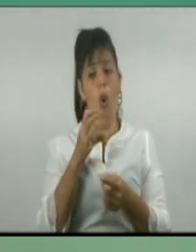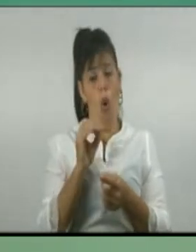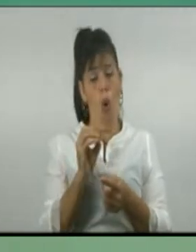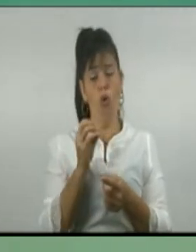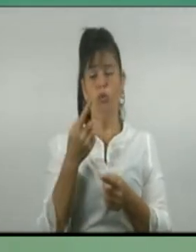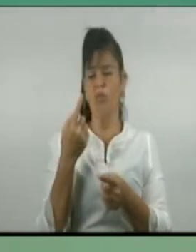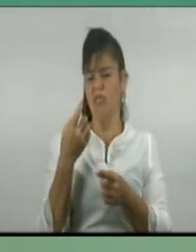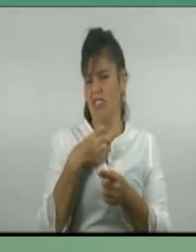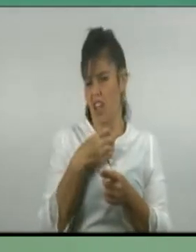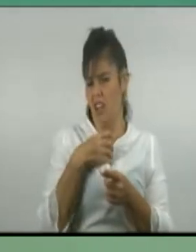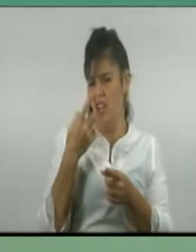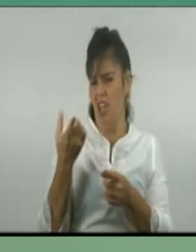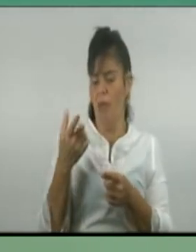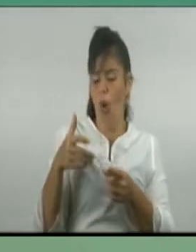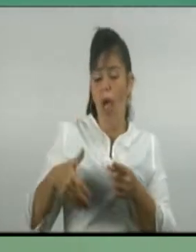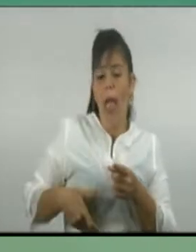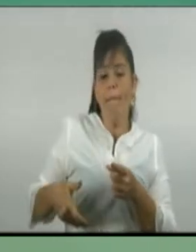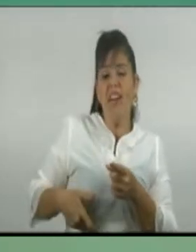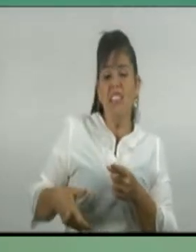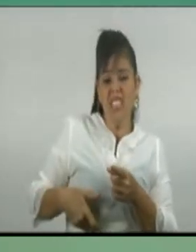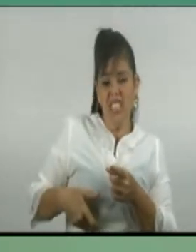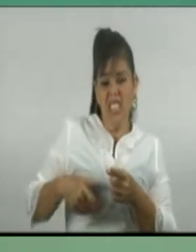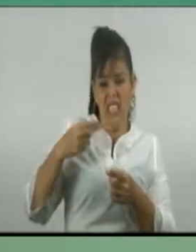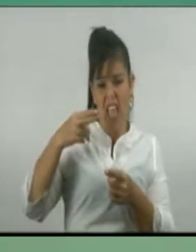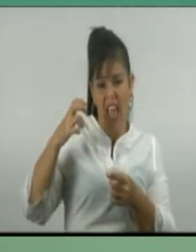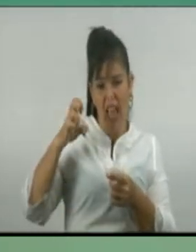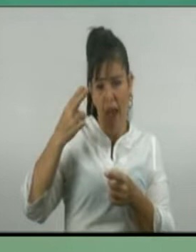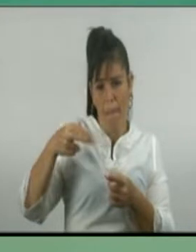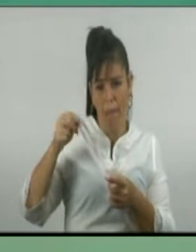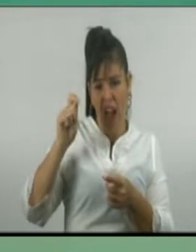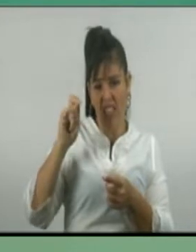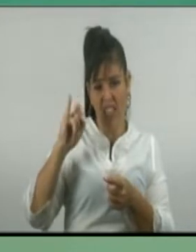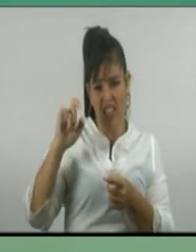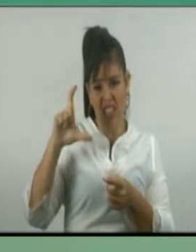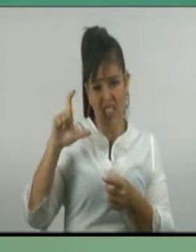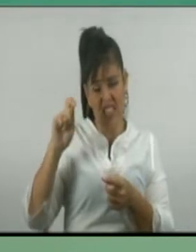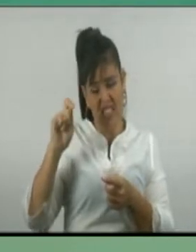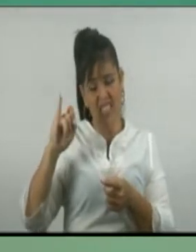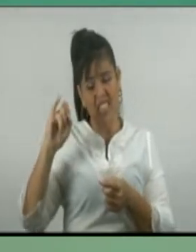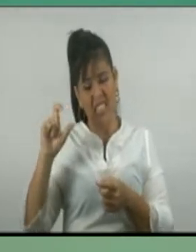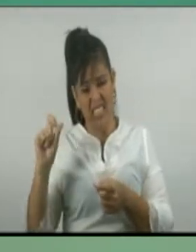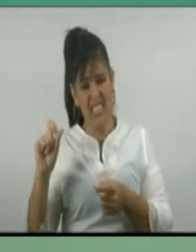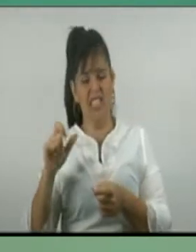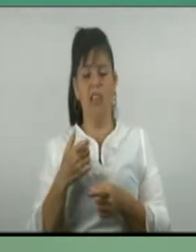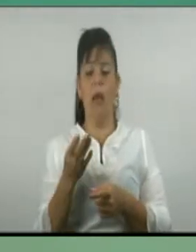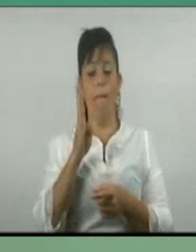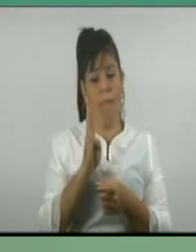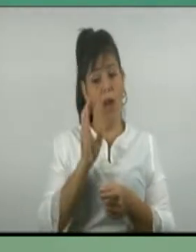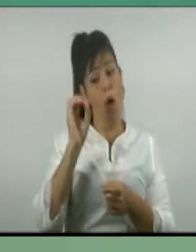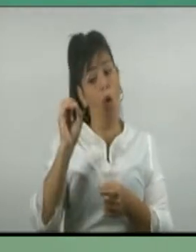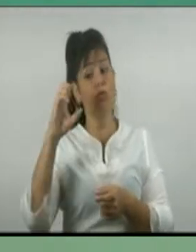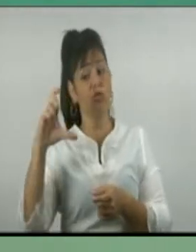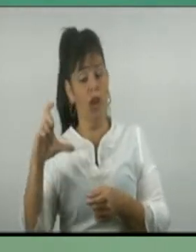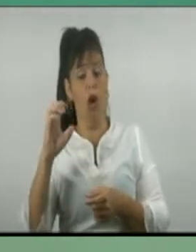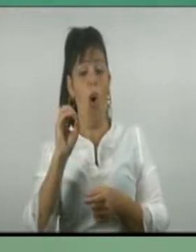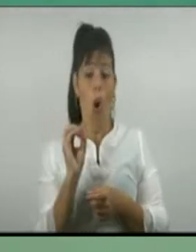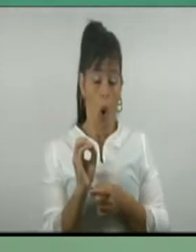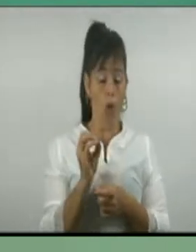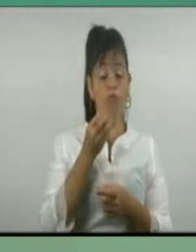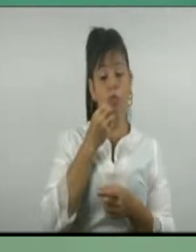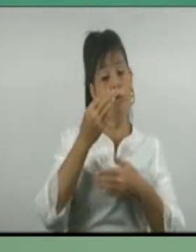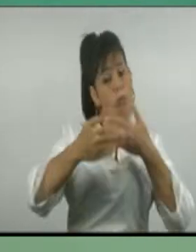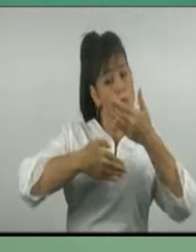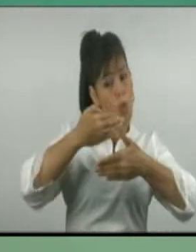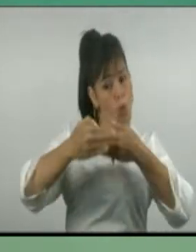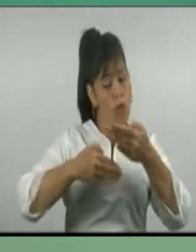que padece una hepatitis b y c específicamente o cuando hay algún problema materno específico